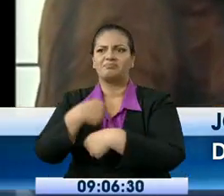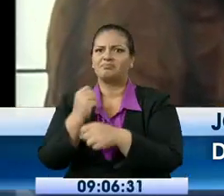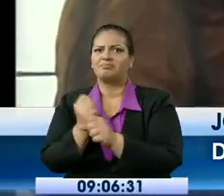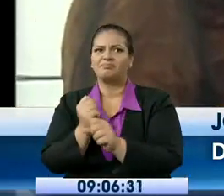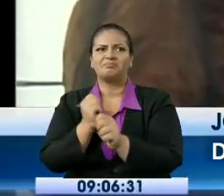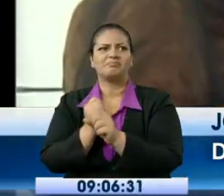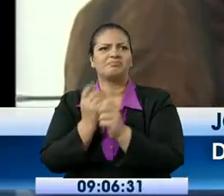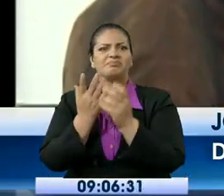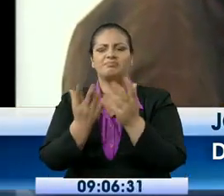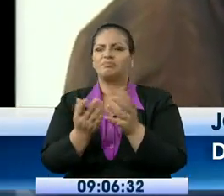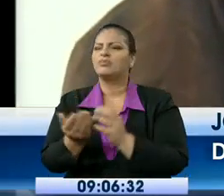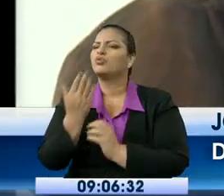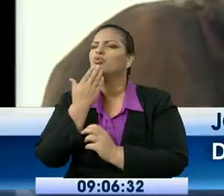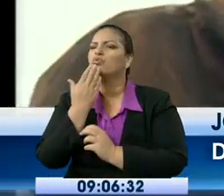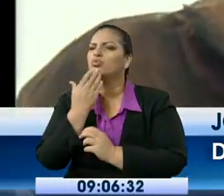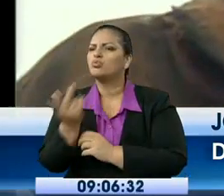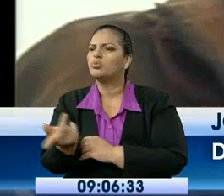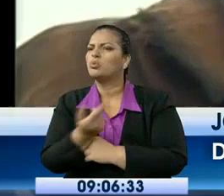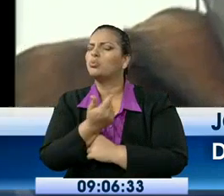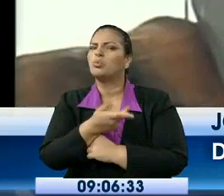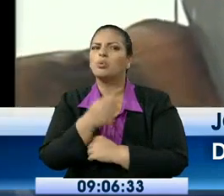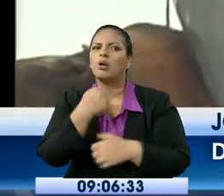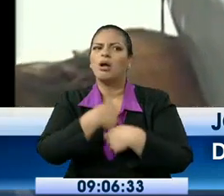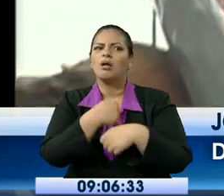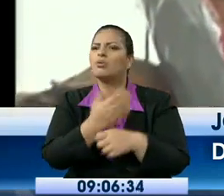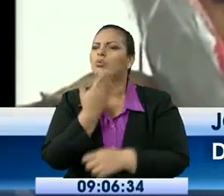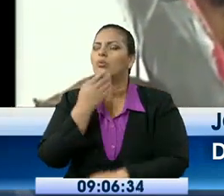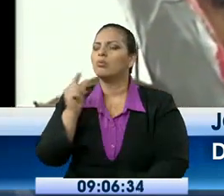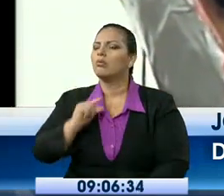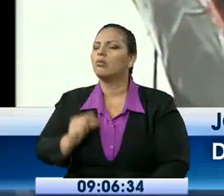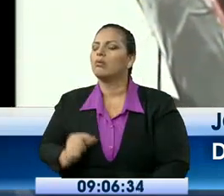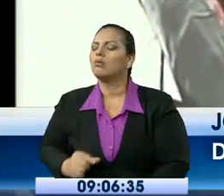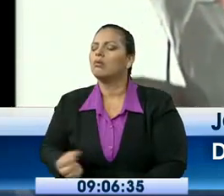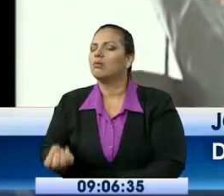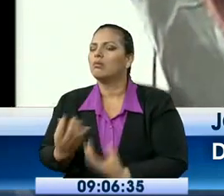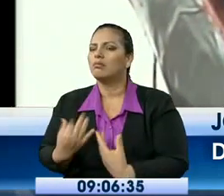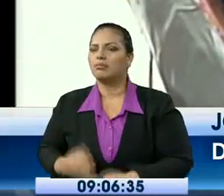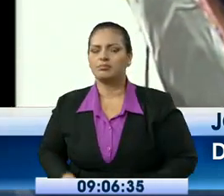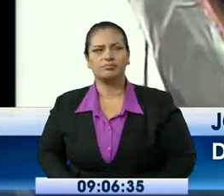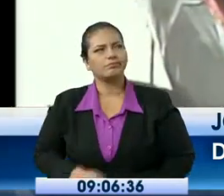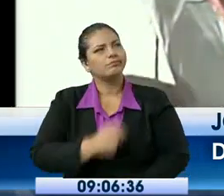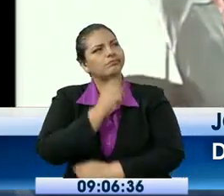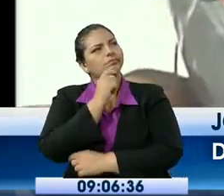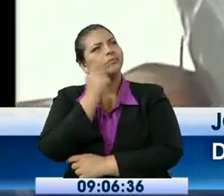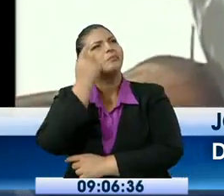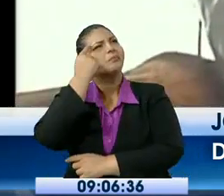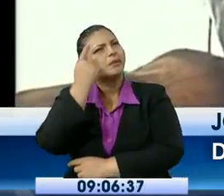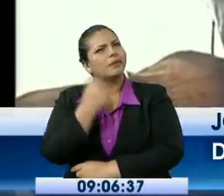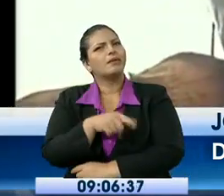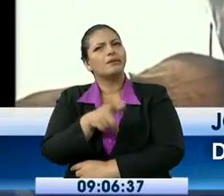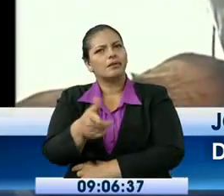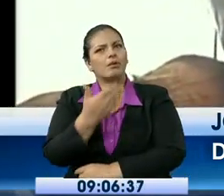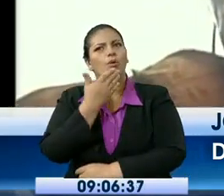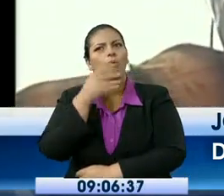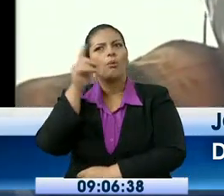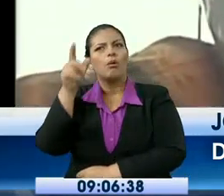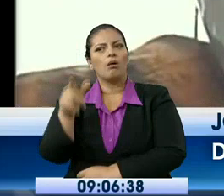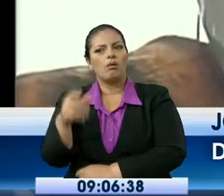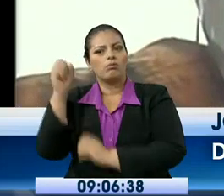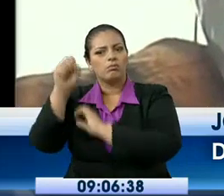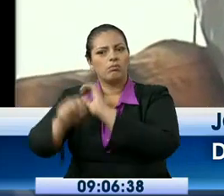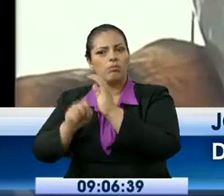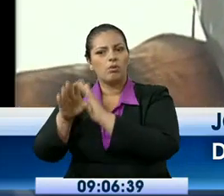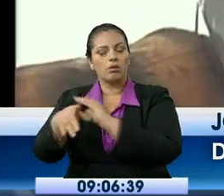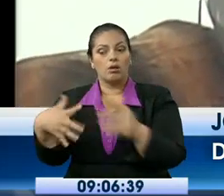nos dieron detalles, nos decían que ya les hacía falta crear personajes como estos. Mi estimado, buenos días por acá. Usted decía